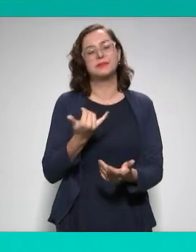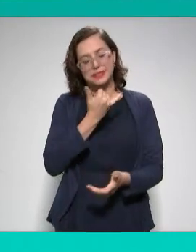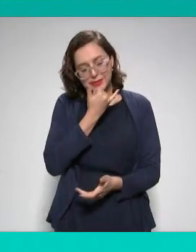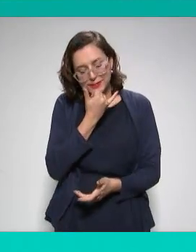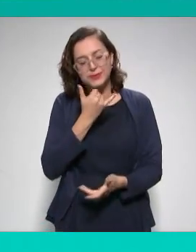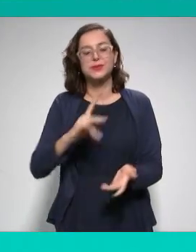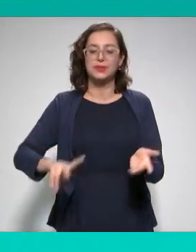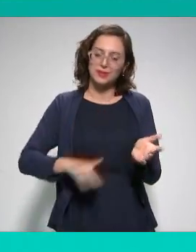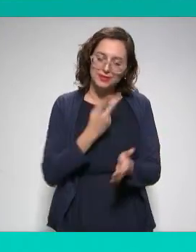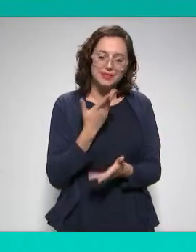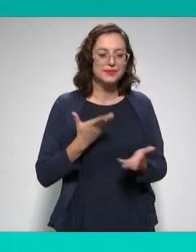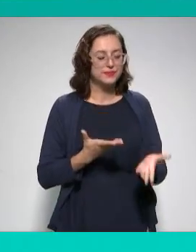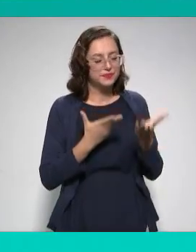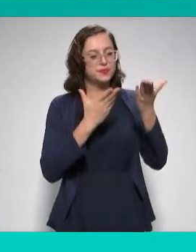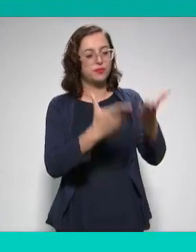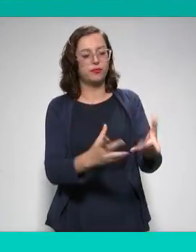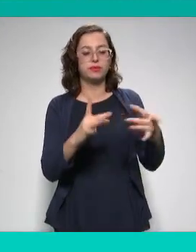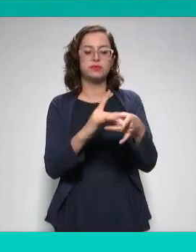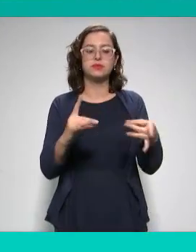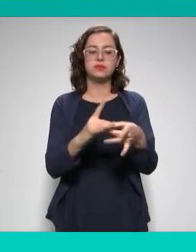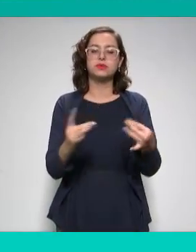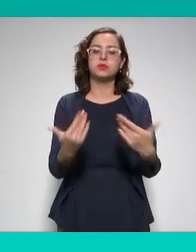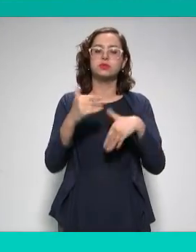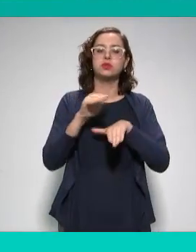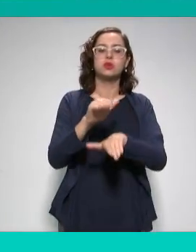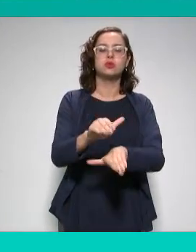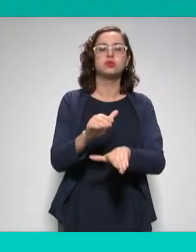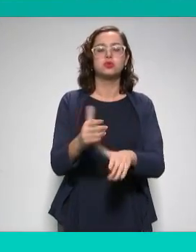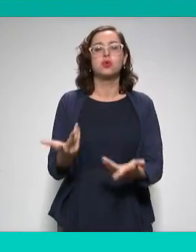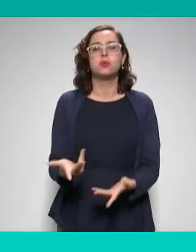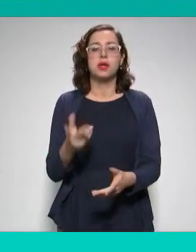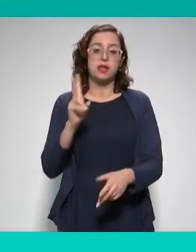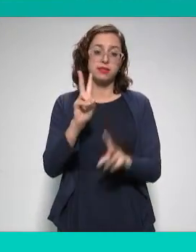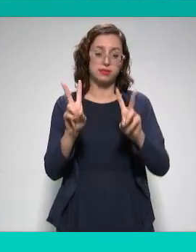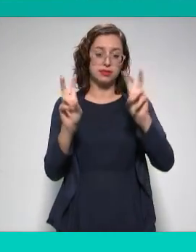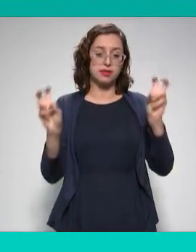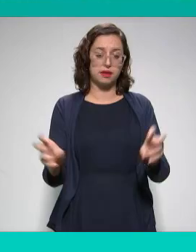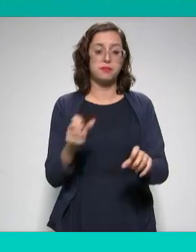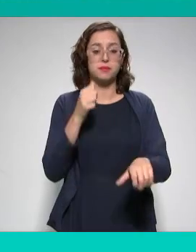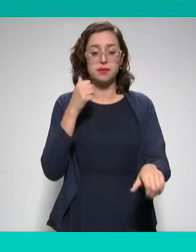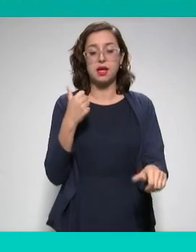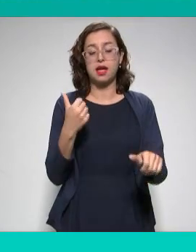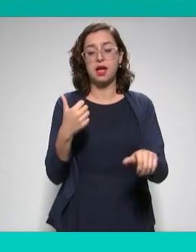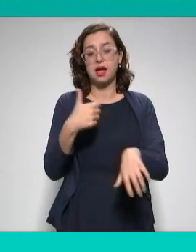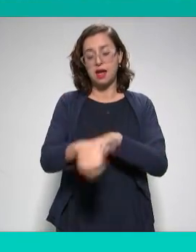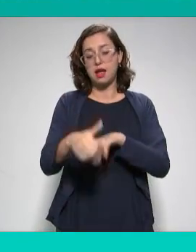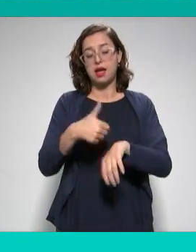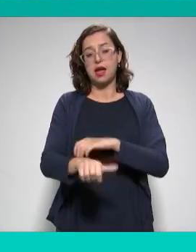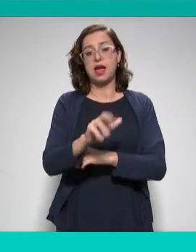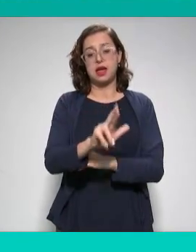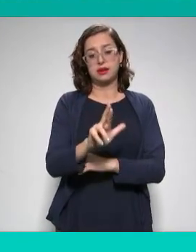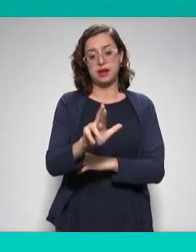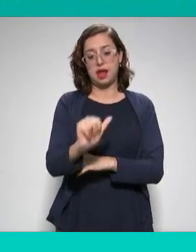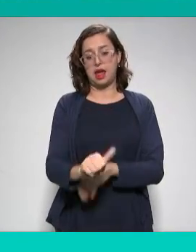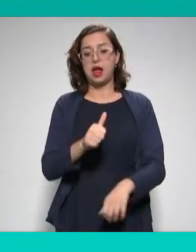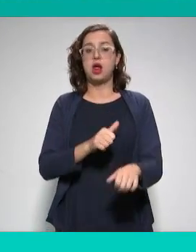y corresponderá a usted exponer el identificado con la clave ere eréa